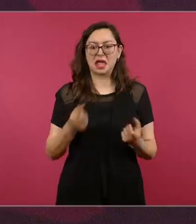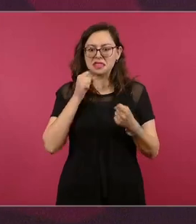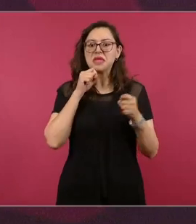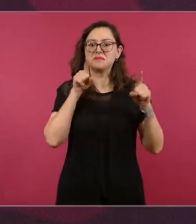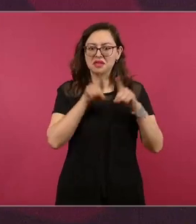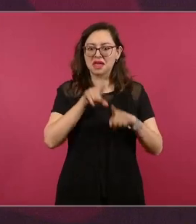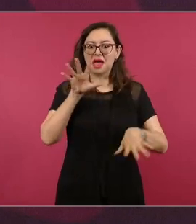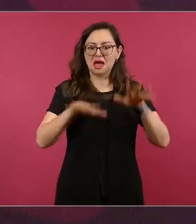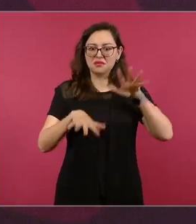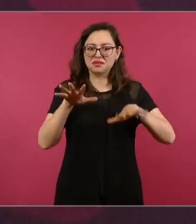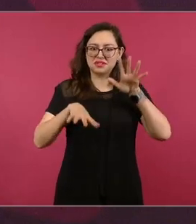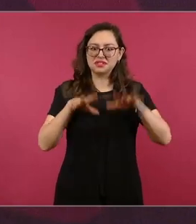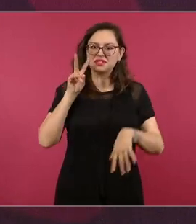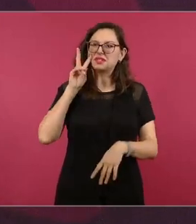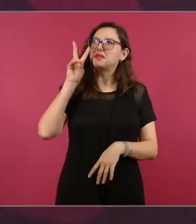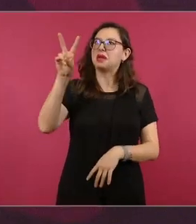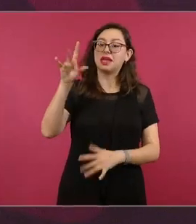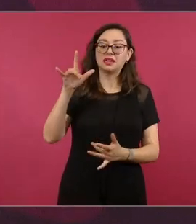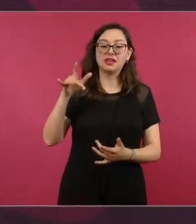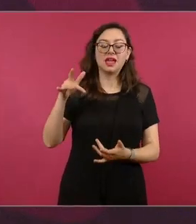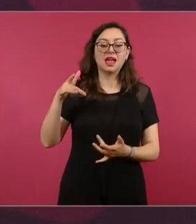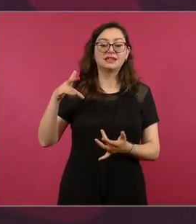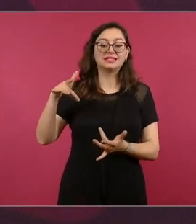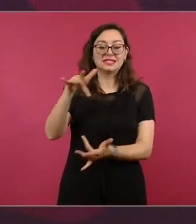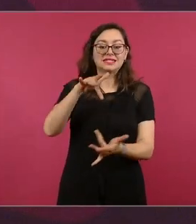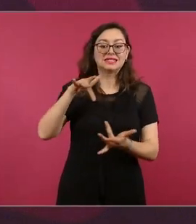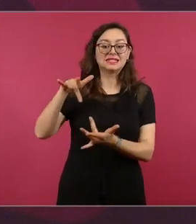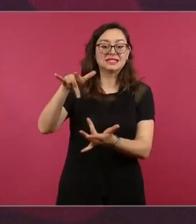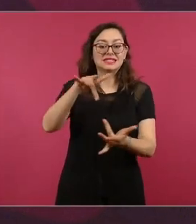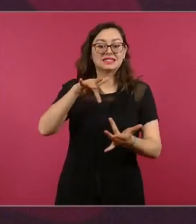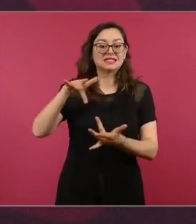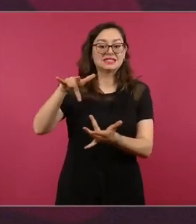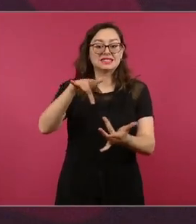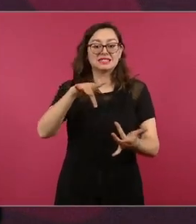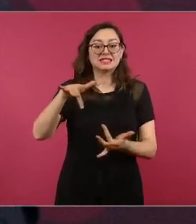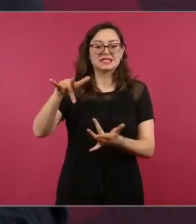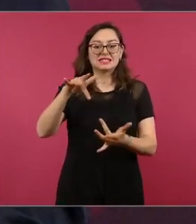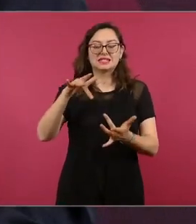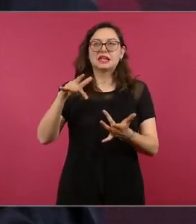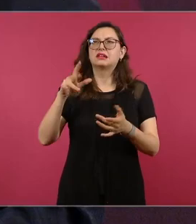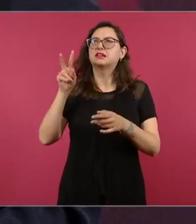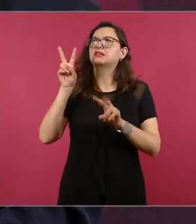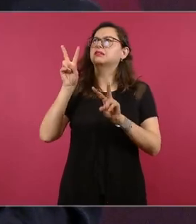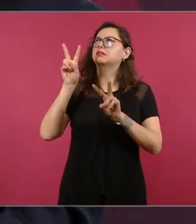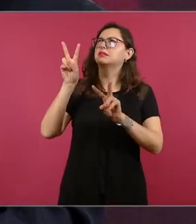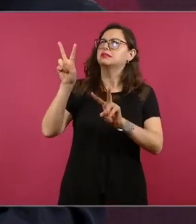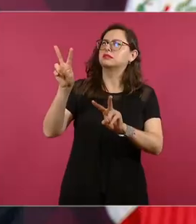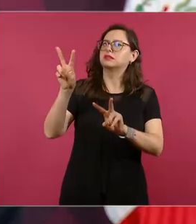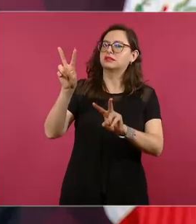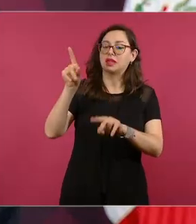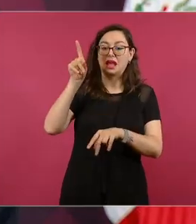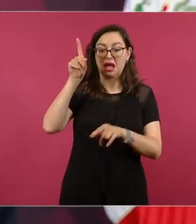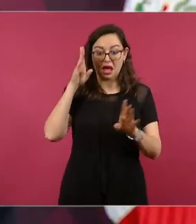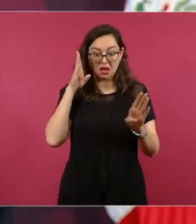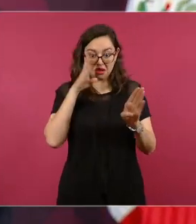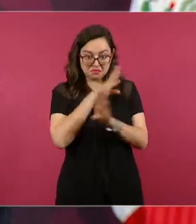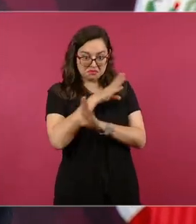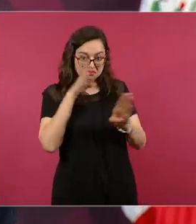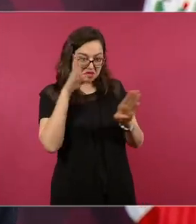nos llamaba mucho la atención se hablaba de que eran satélites espías